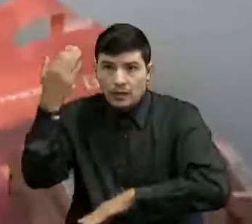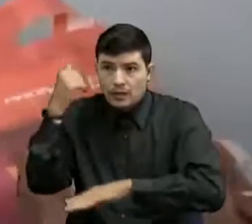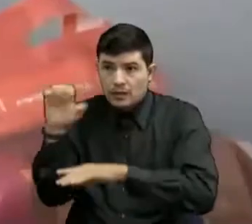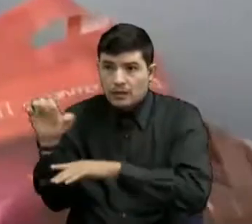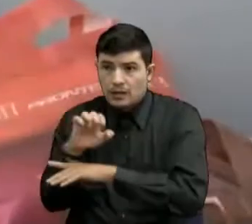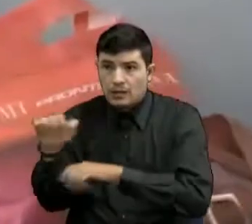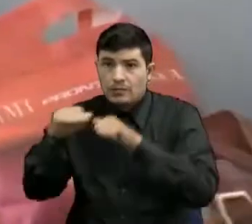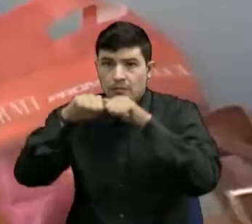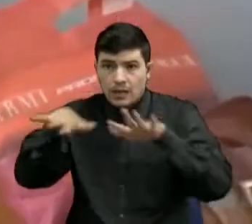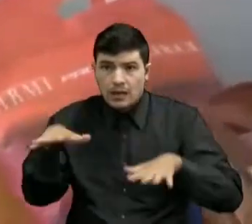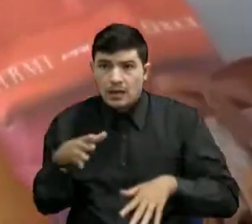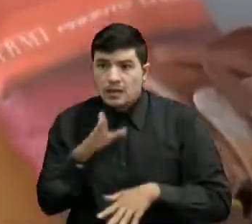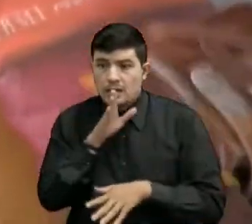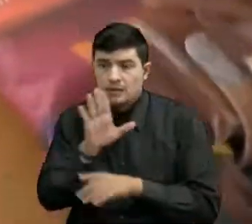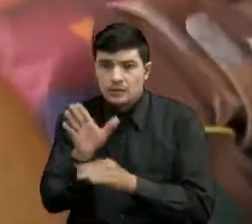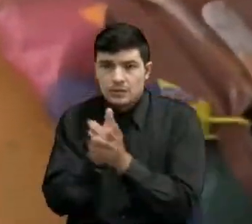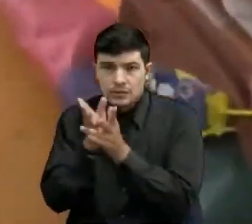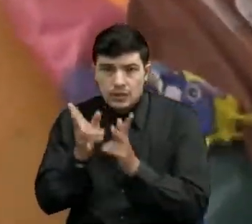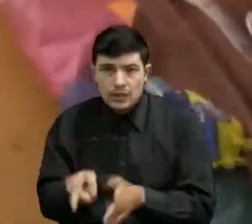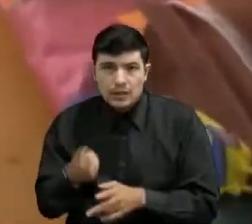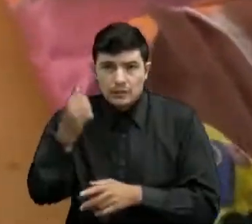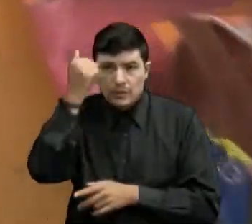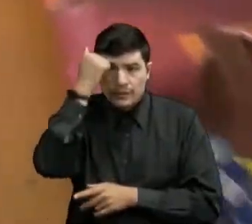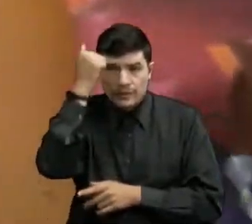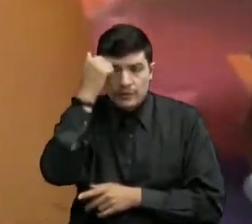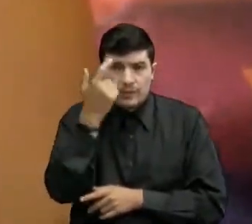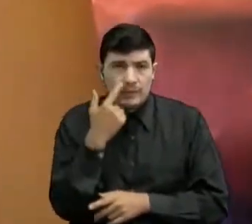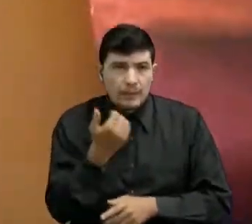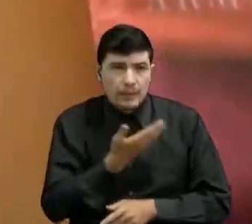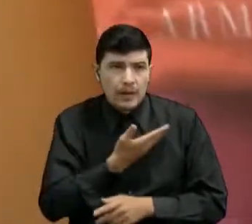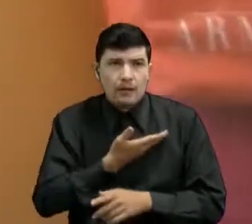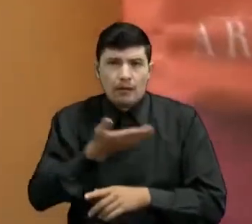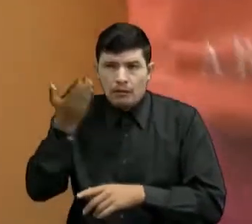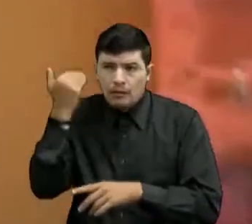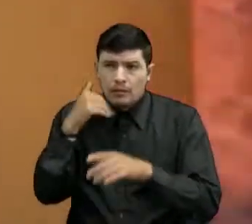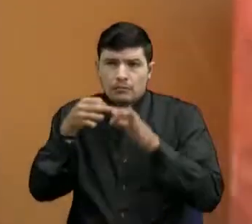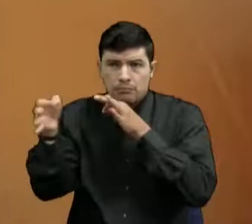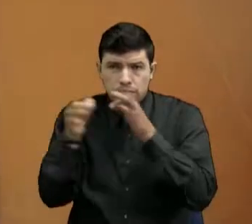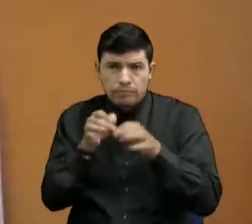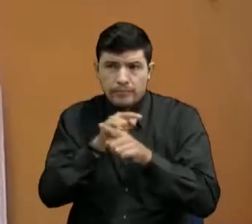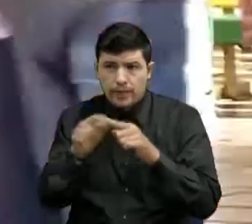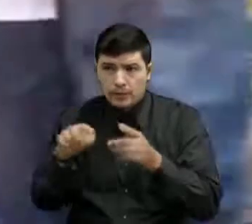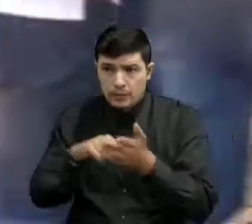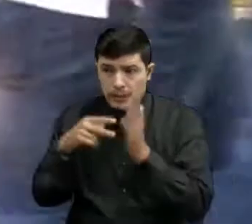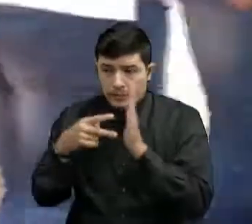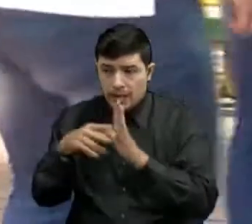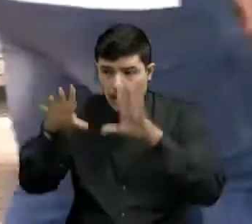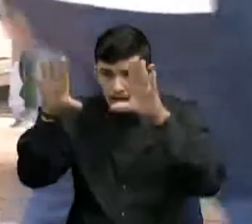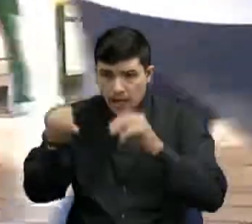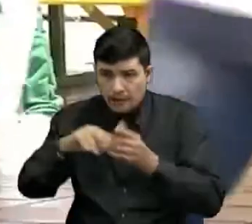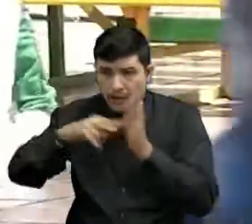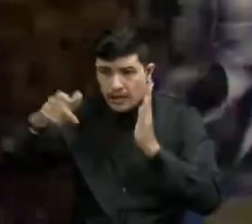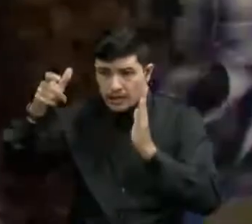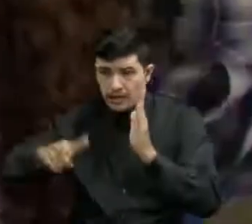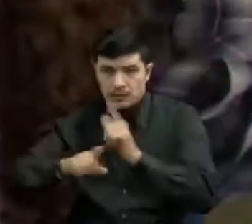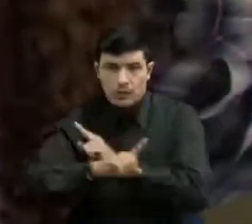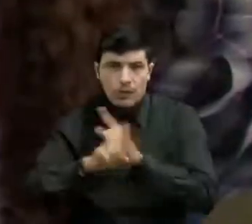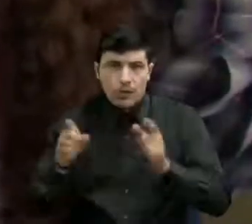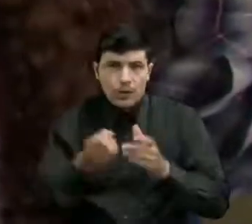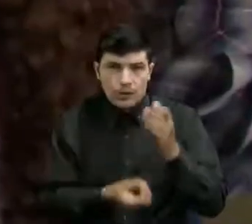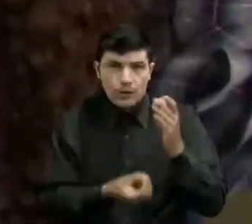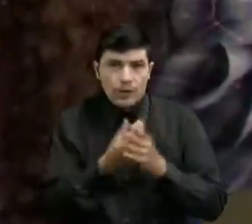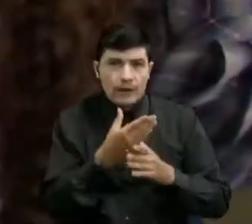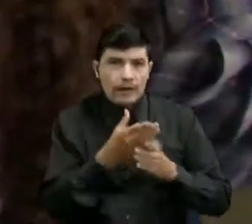año, tanto para docentes, padres de familia y estudiantes, y que por el contrario no se acabarán las técnicas, sino que se abrirán nuevas